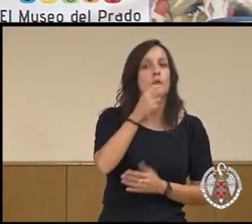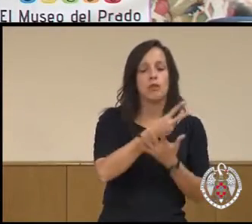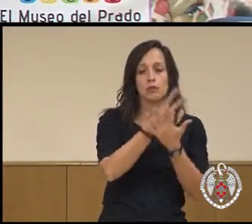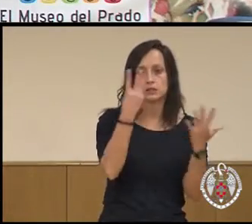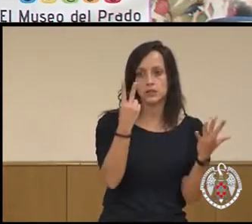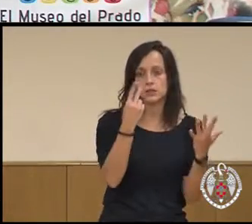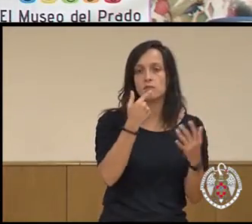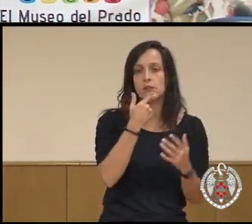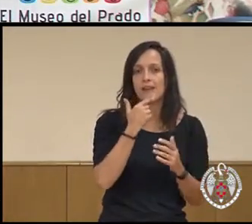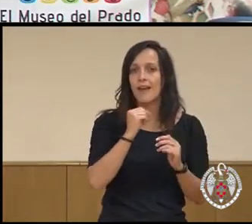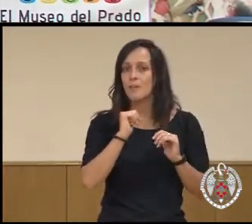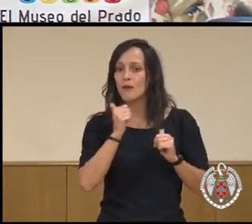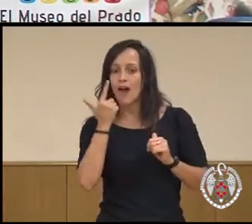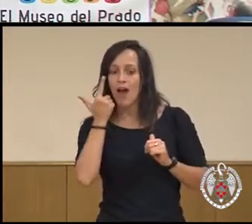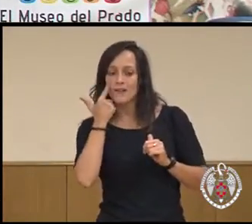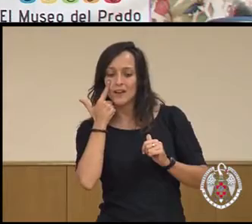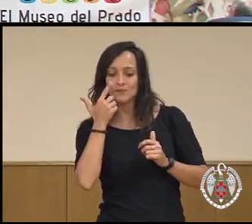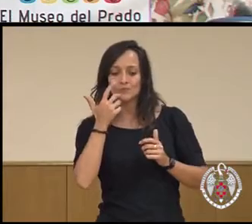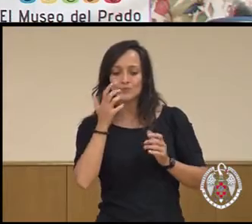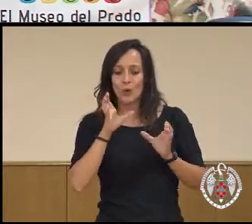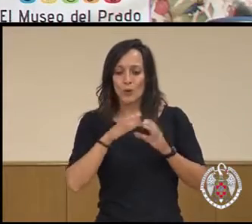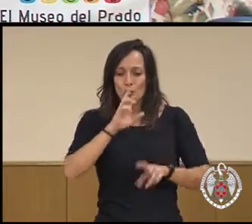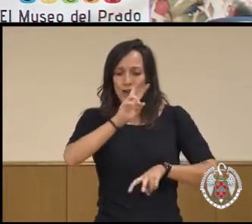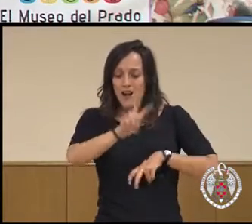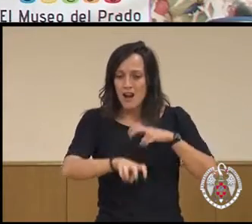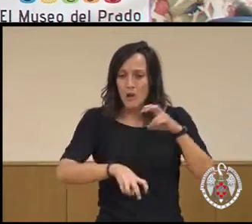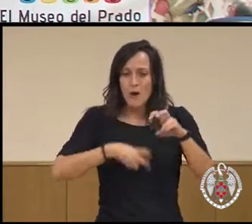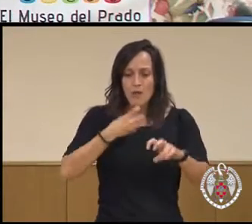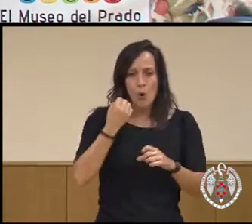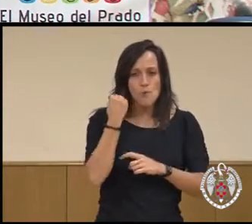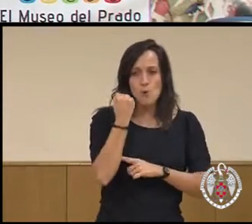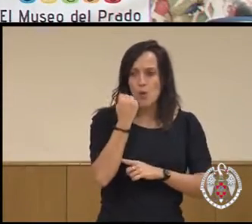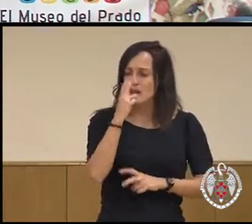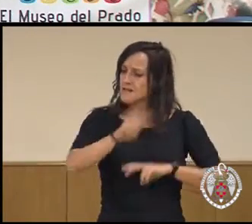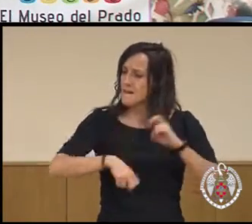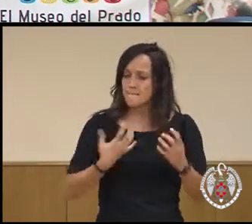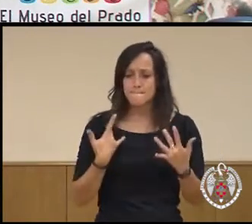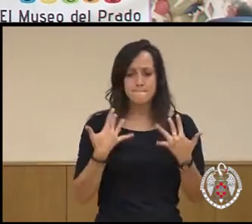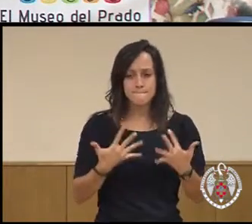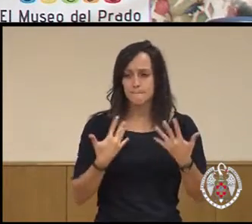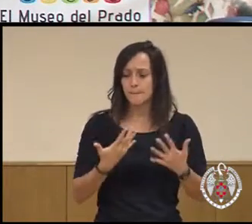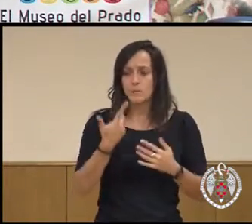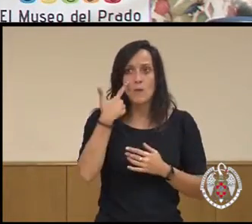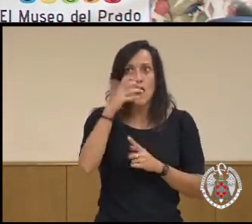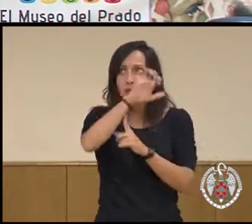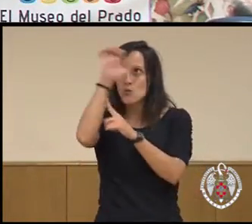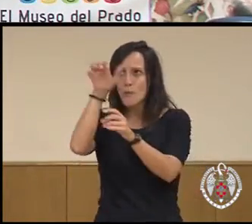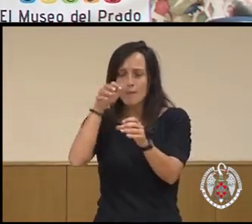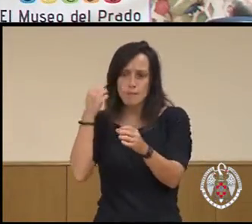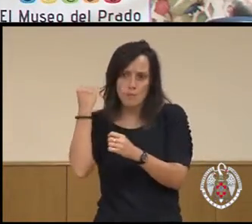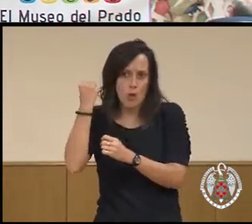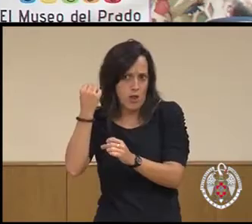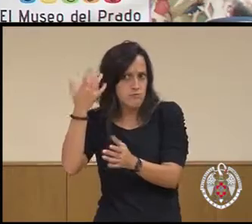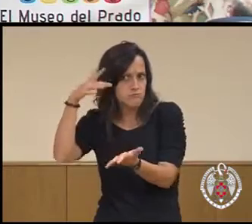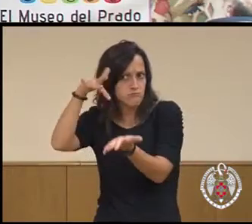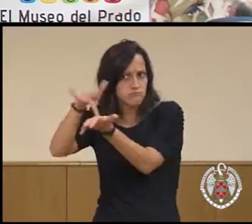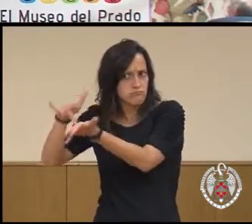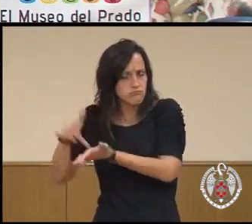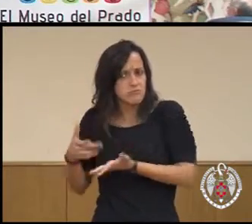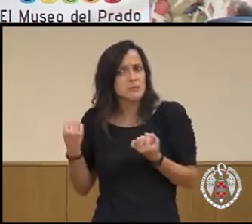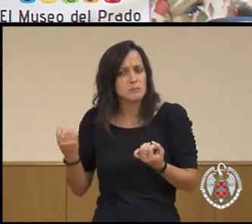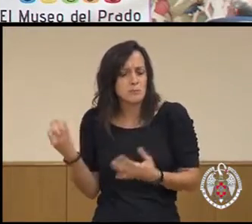de nuevo a intentar regenerarse y a intentar reforzar su poder en todo su amplio territorio europeo, el medio para festejar este